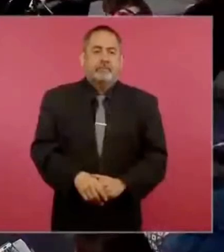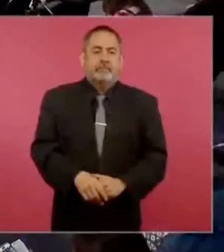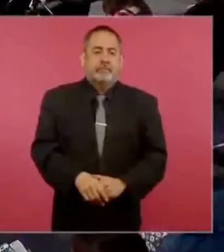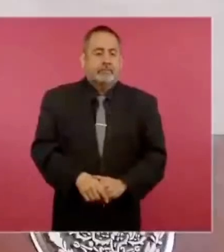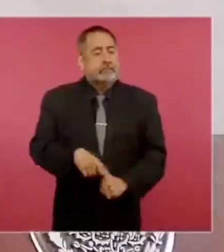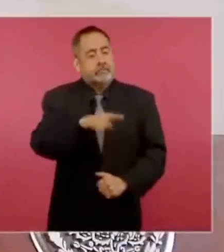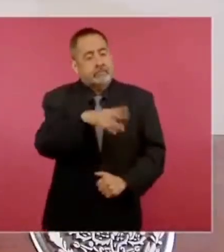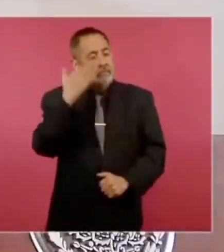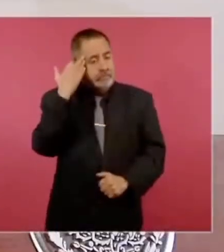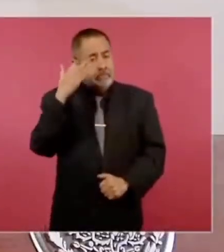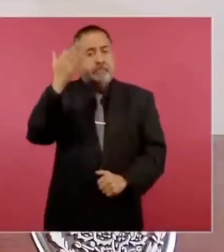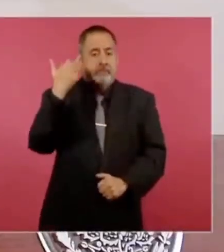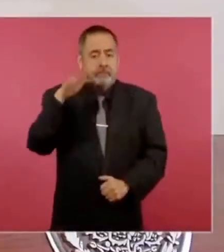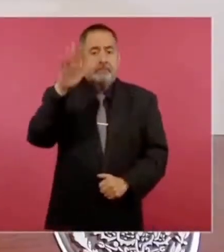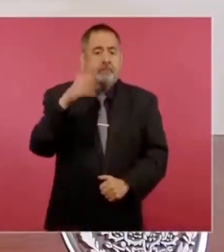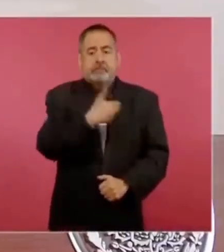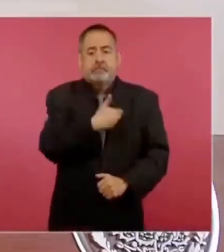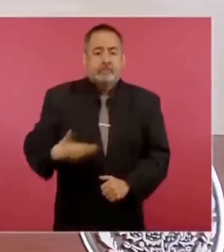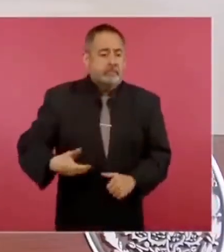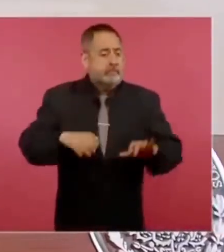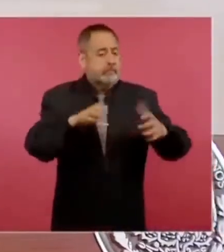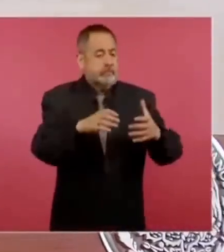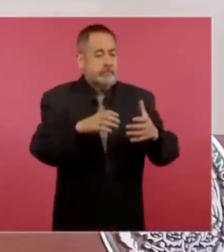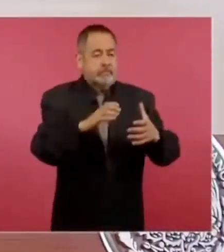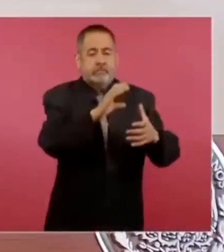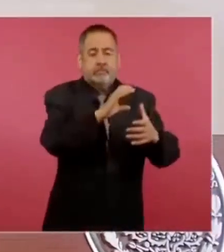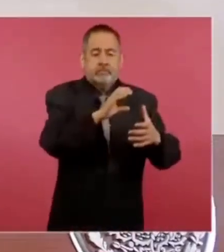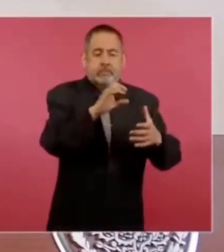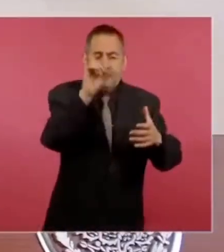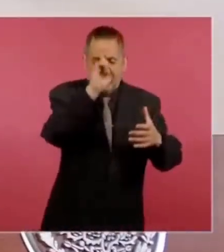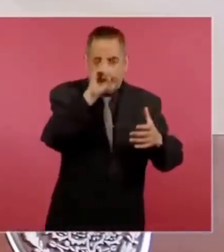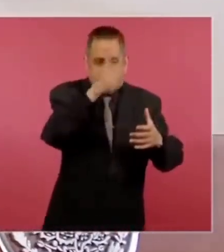En ese entonces era presidente del Consejo Mexicano de Negocios.